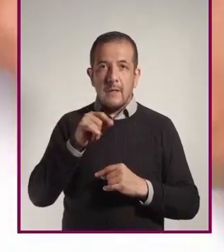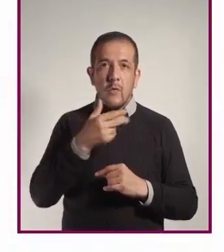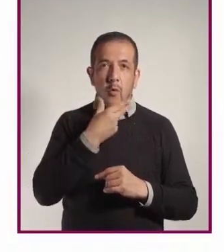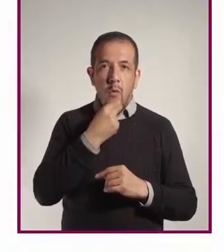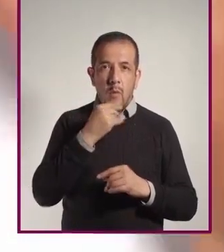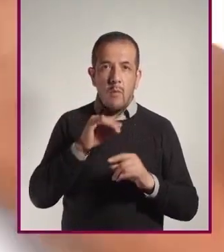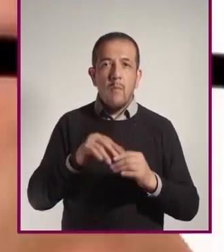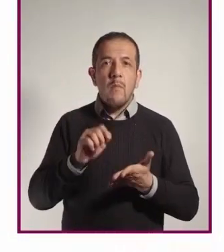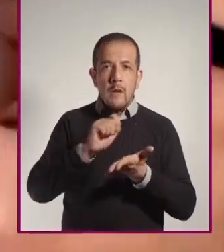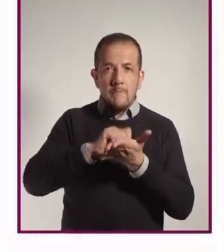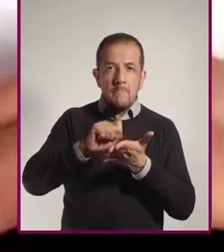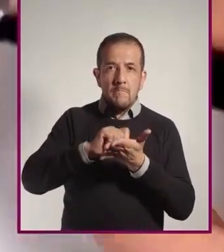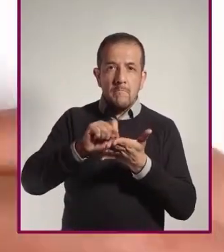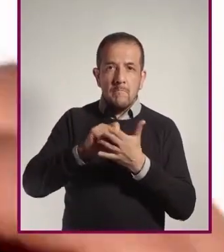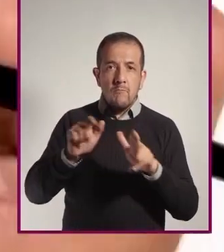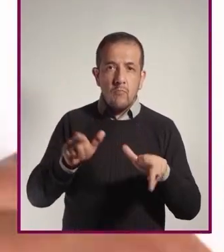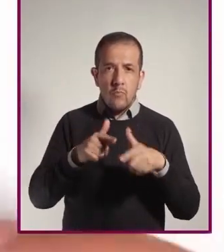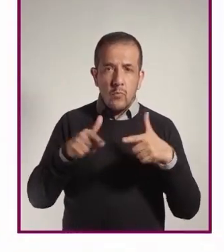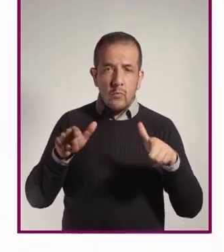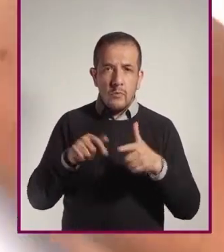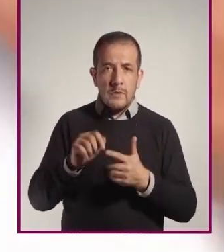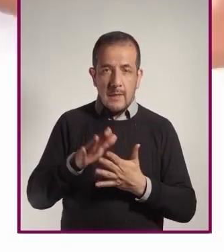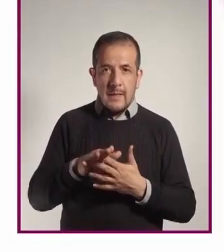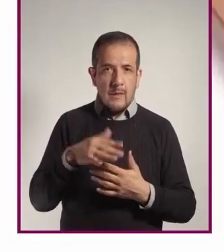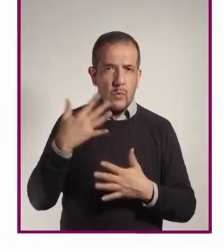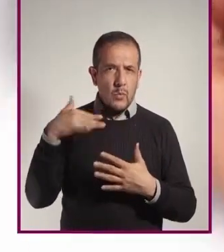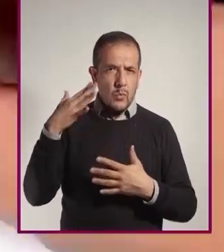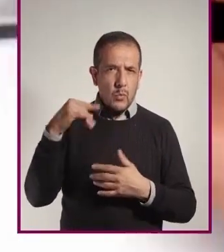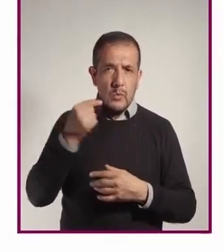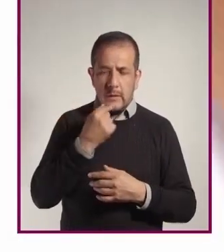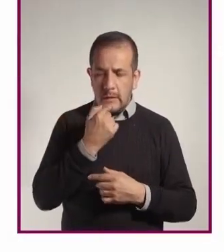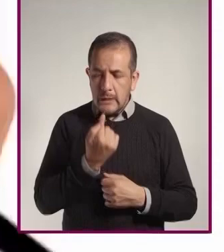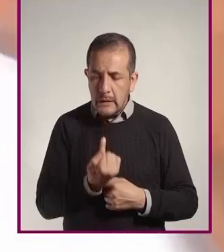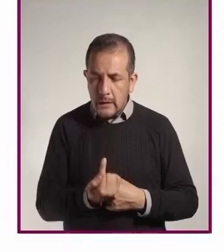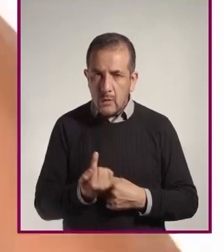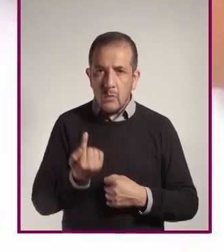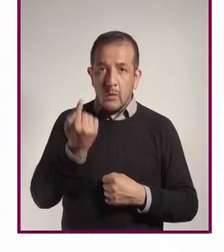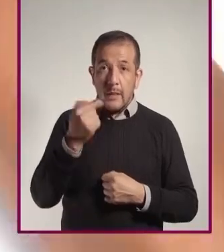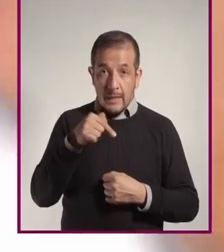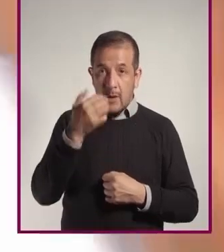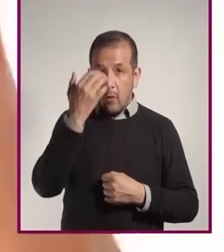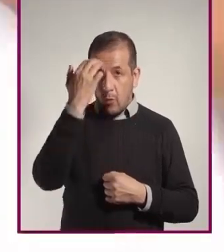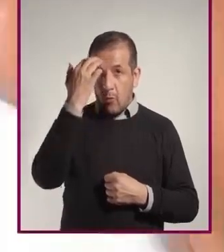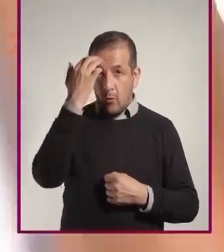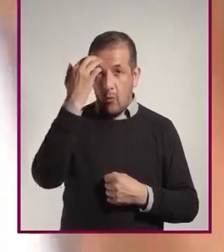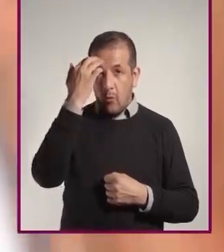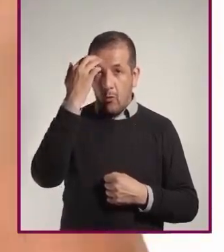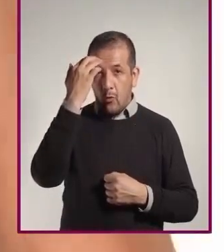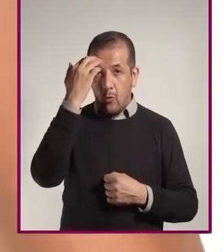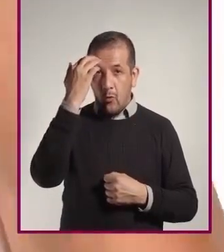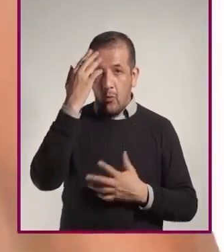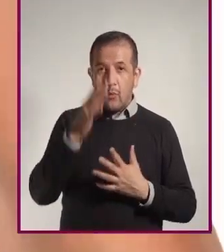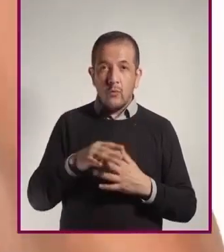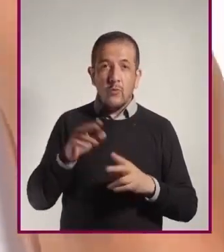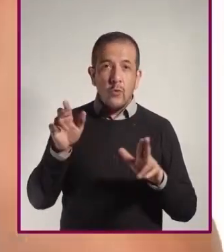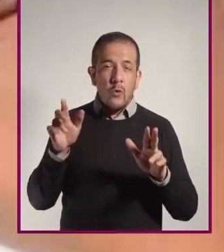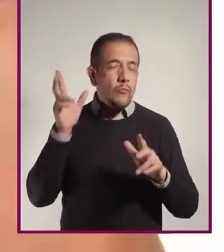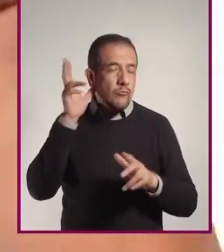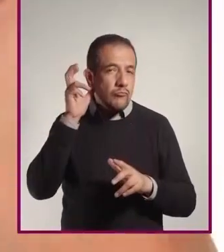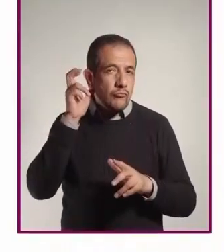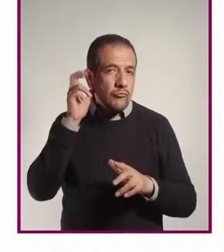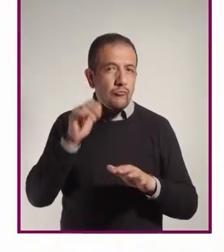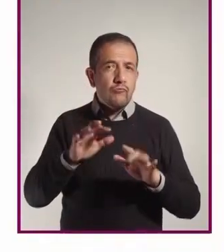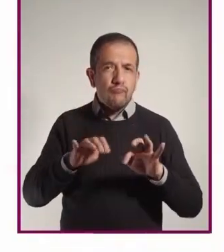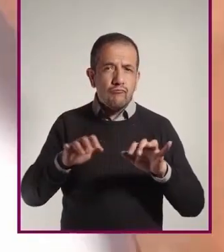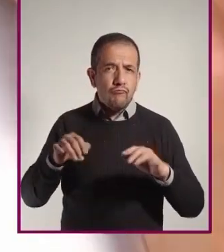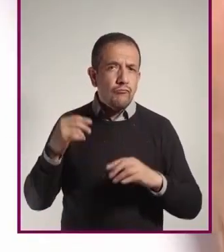tiempos. Aunque Beethoven aprendió música desde muy niño y sí conoció los sonidos musicales y los timbres de instrumentos, con